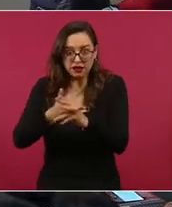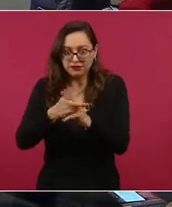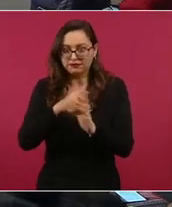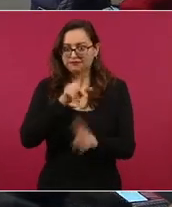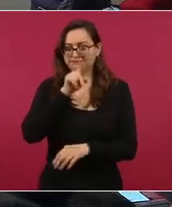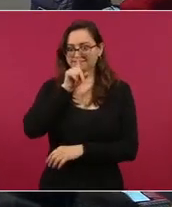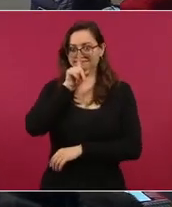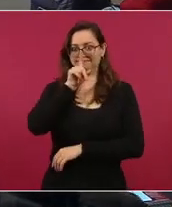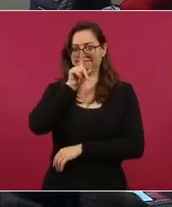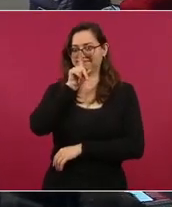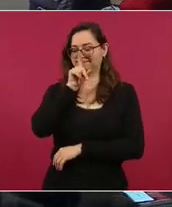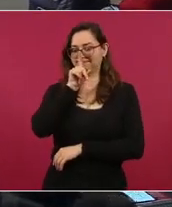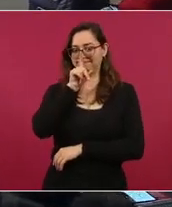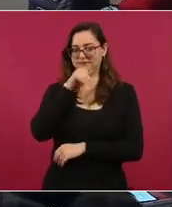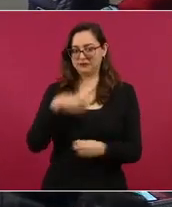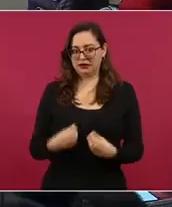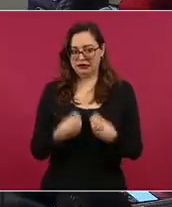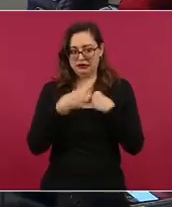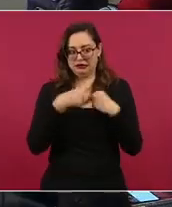Esto lo vimos hoy.